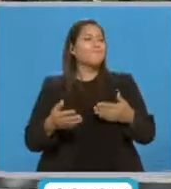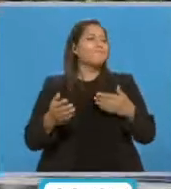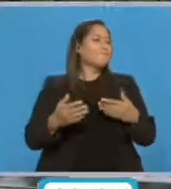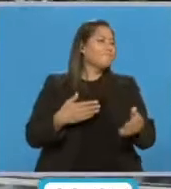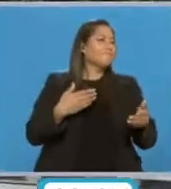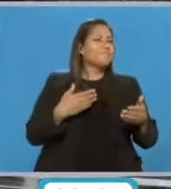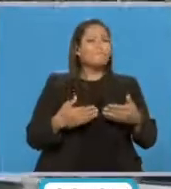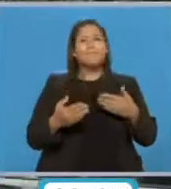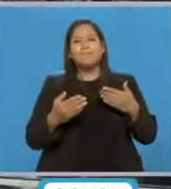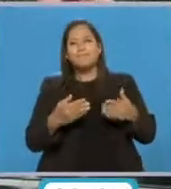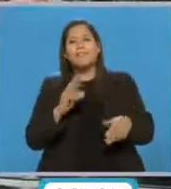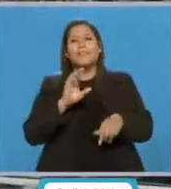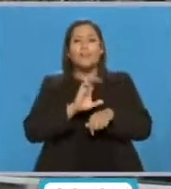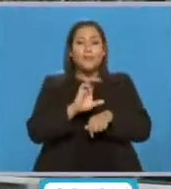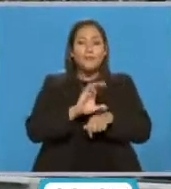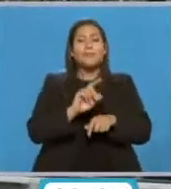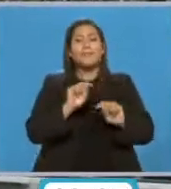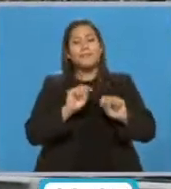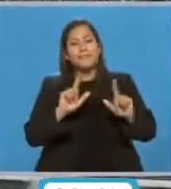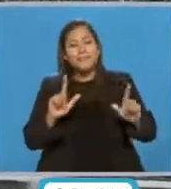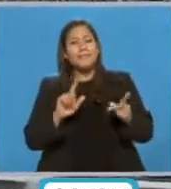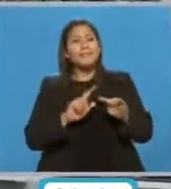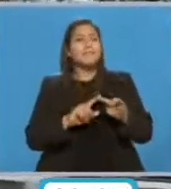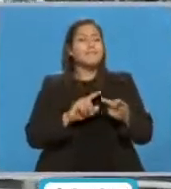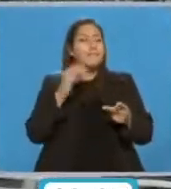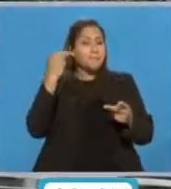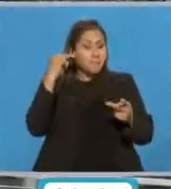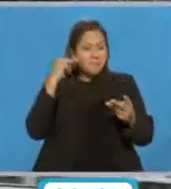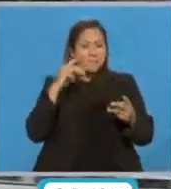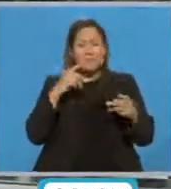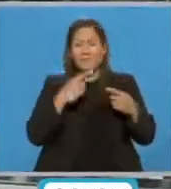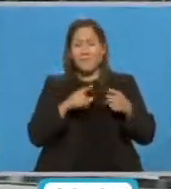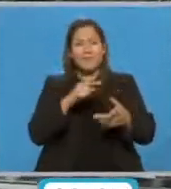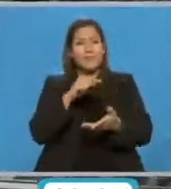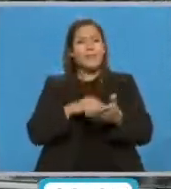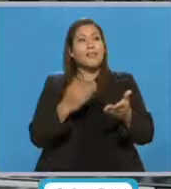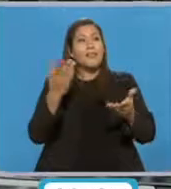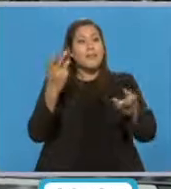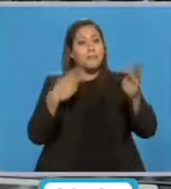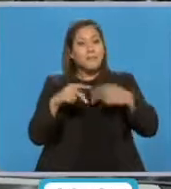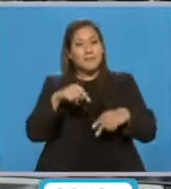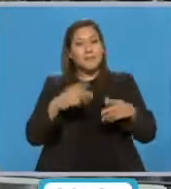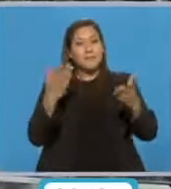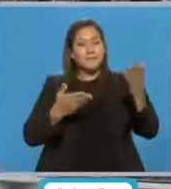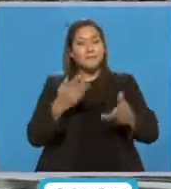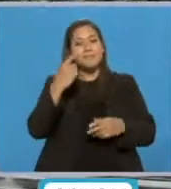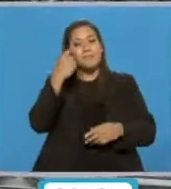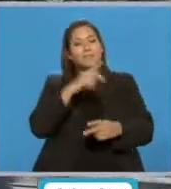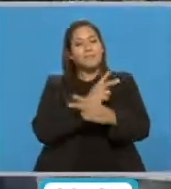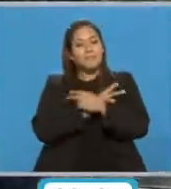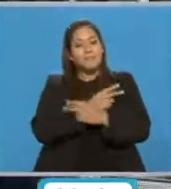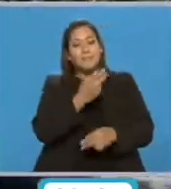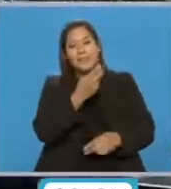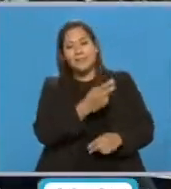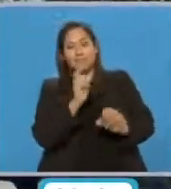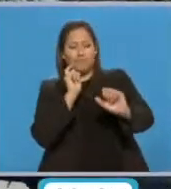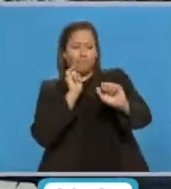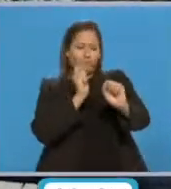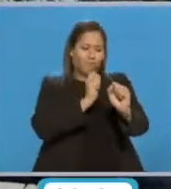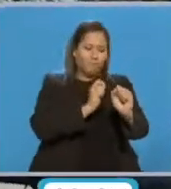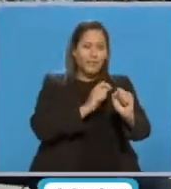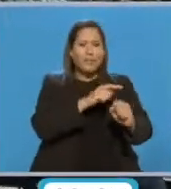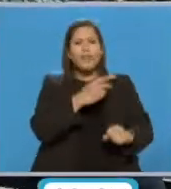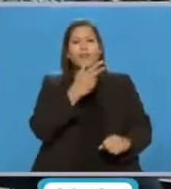disfruta de Colombia, de Tlaxcala, de Michoacán, de todos lados llegan aquí de vacaciones con estas esculturas, con